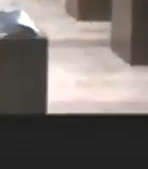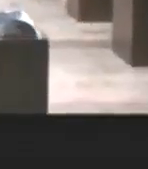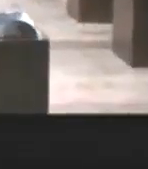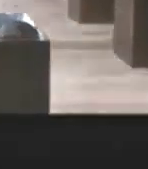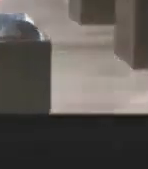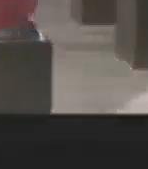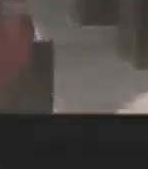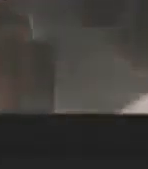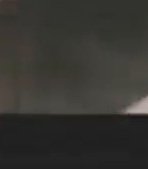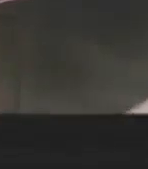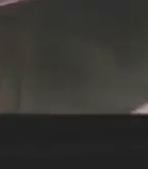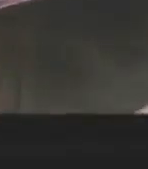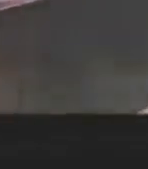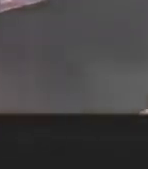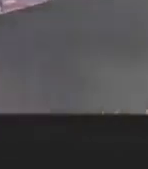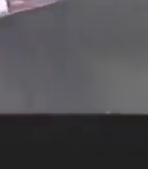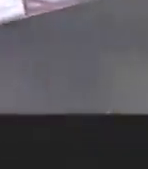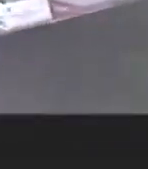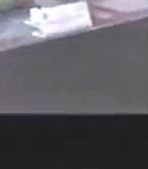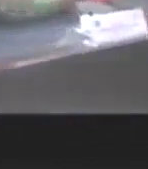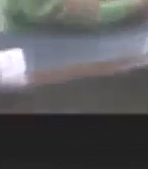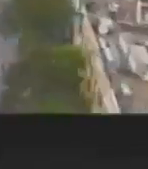Parlamento.